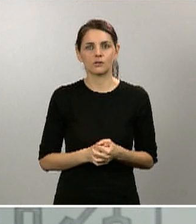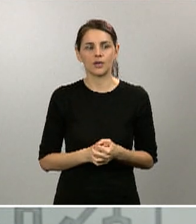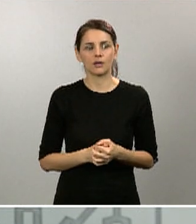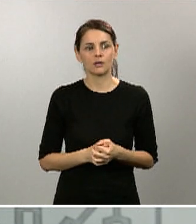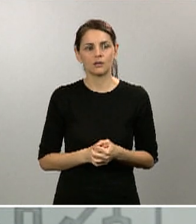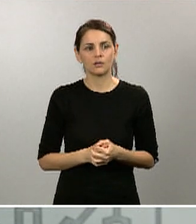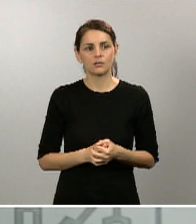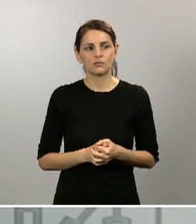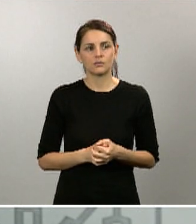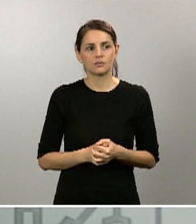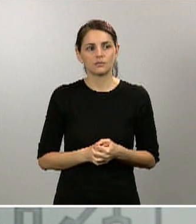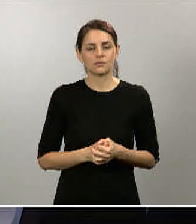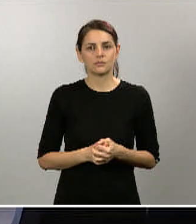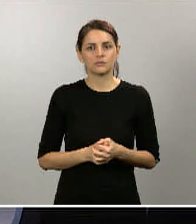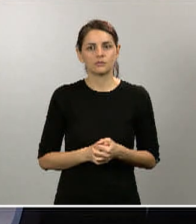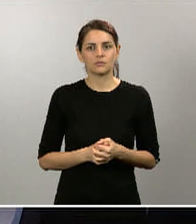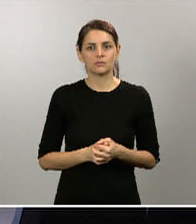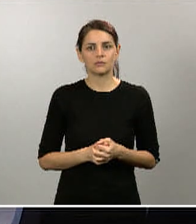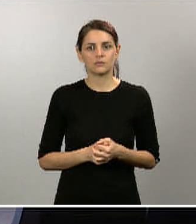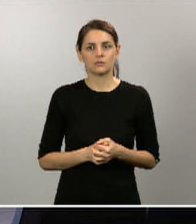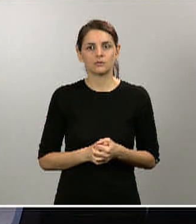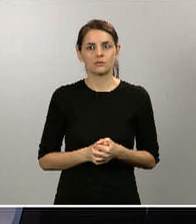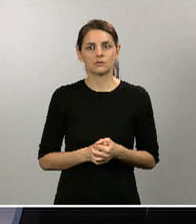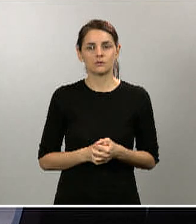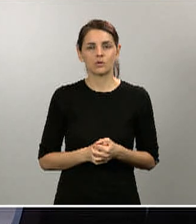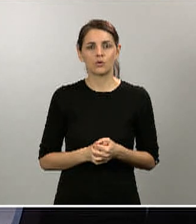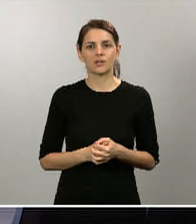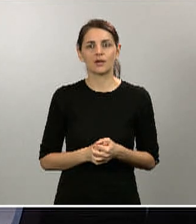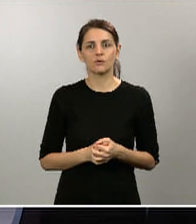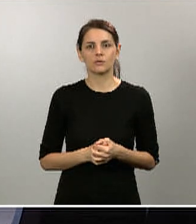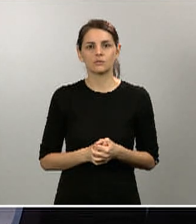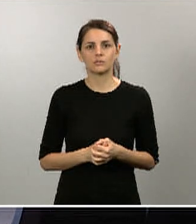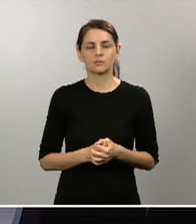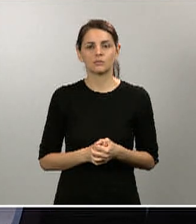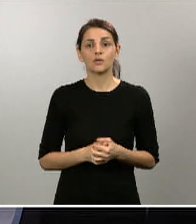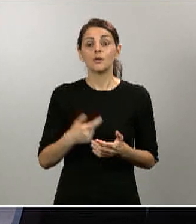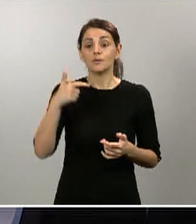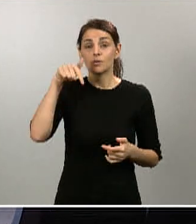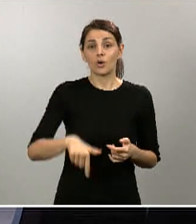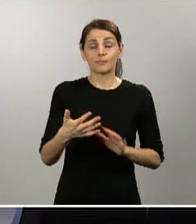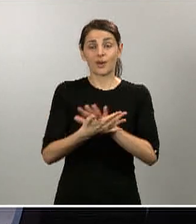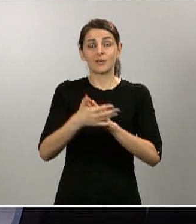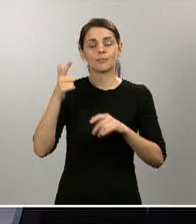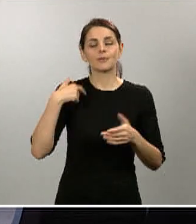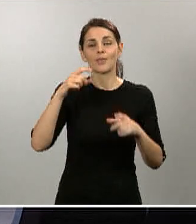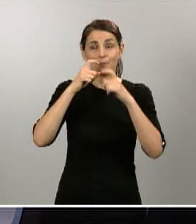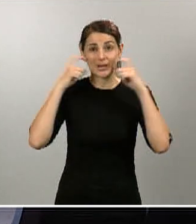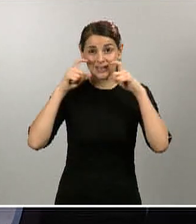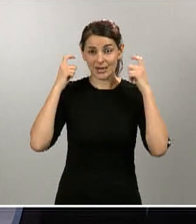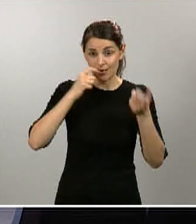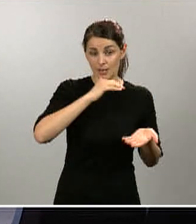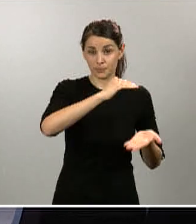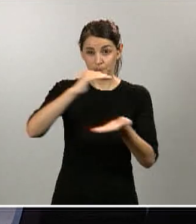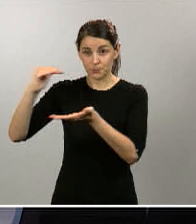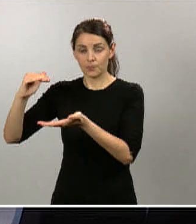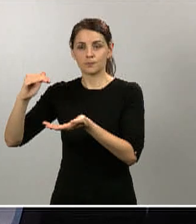News Diario pregunta también hoy por el reparto de mascarillas. Recordemos que hoy se han incorporado otras comunidades